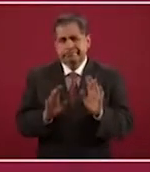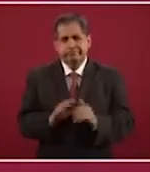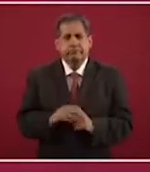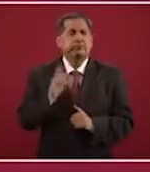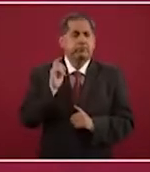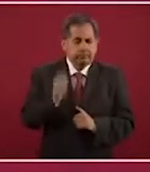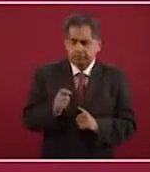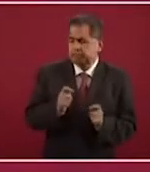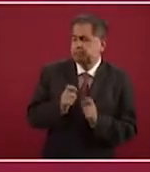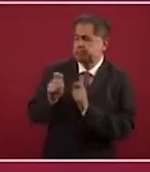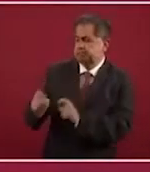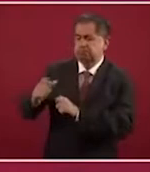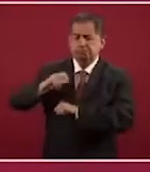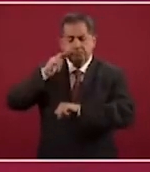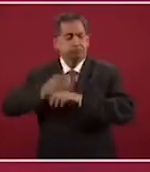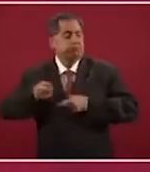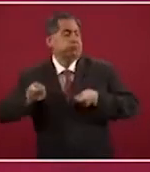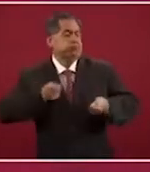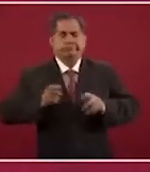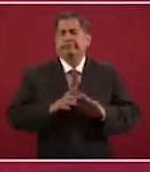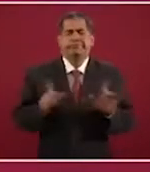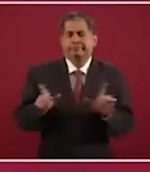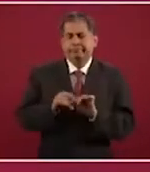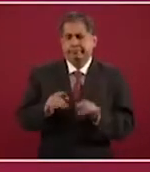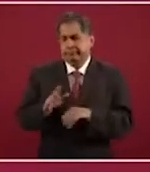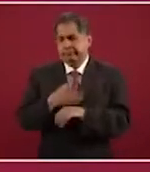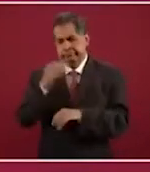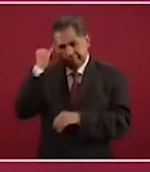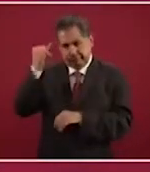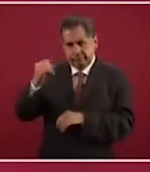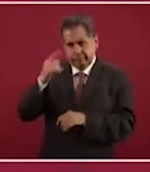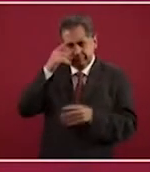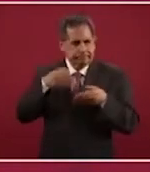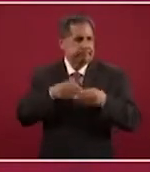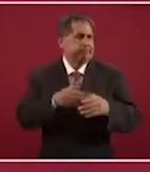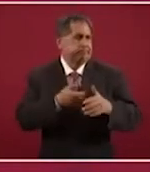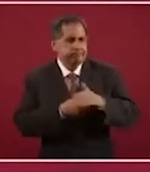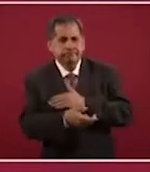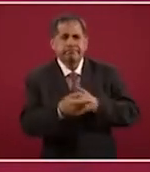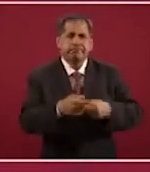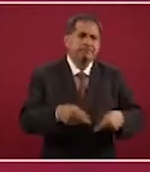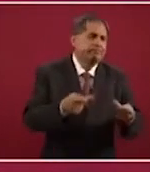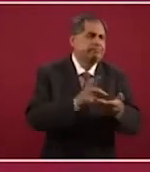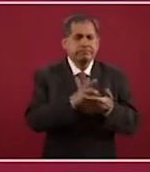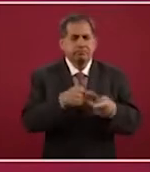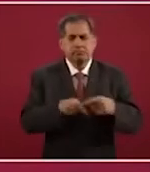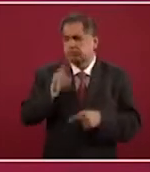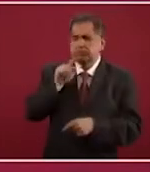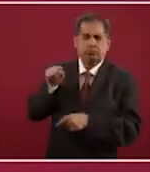Es tener control de los puertos por contrabando, por tráfico de drogas,